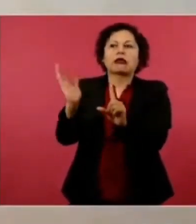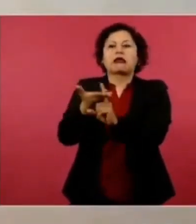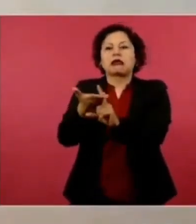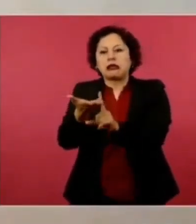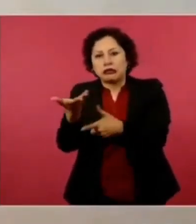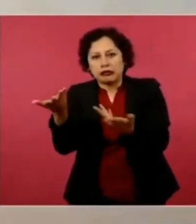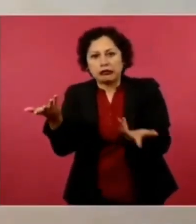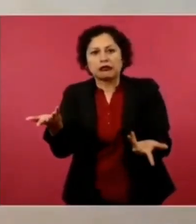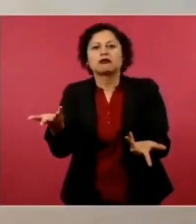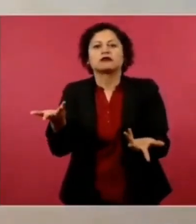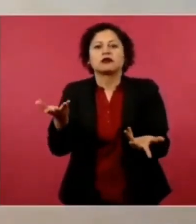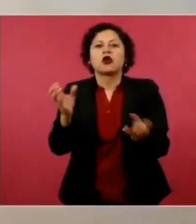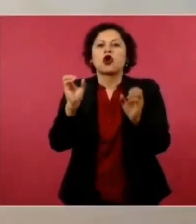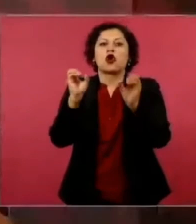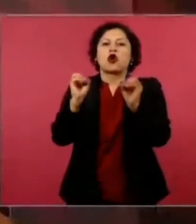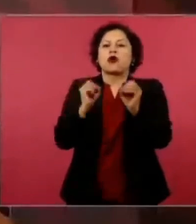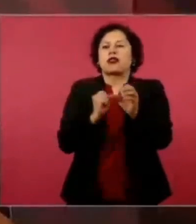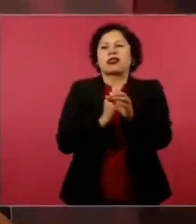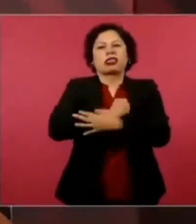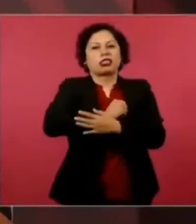tráfico de influencias,